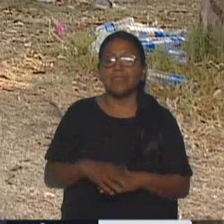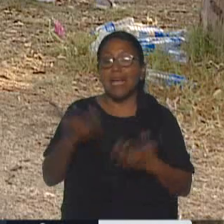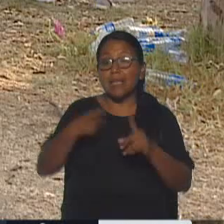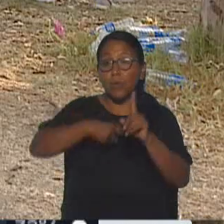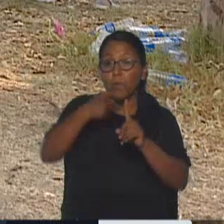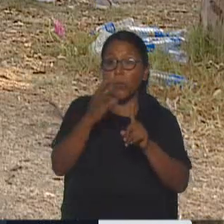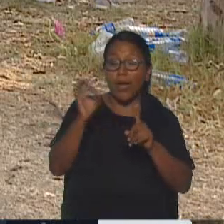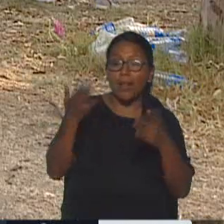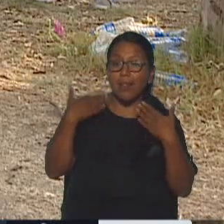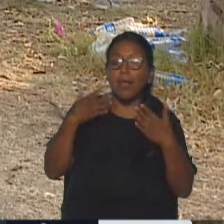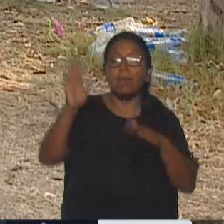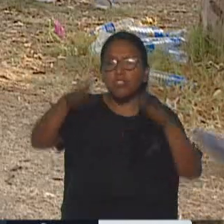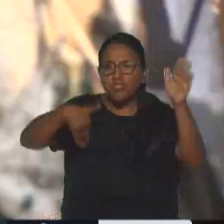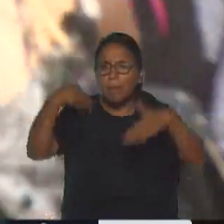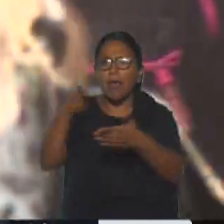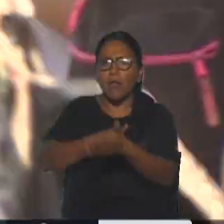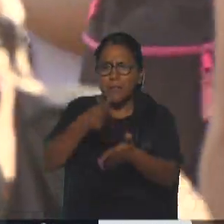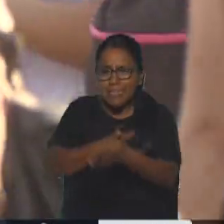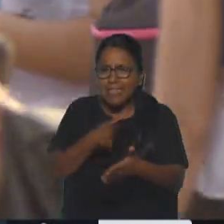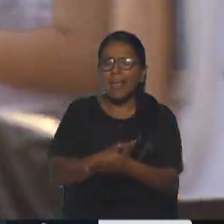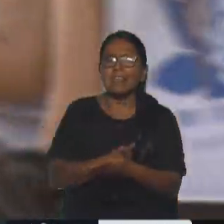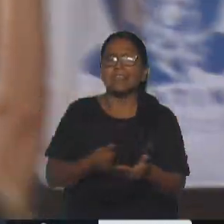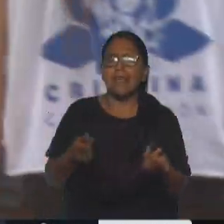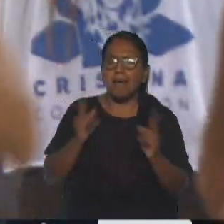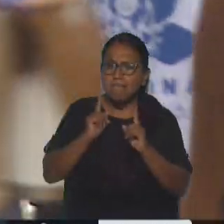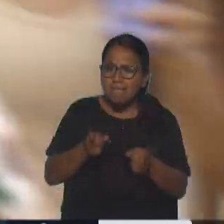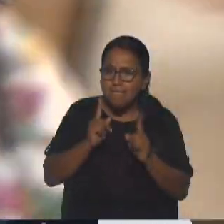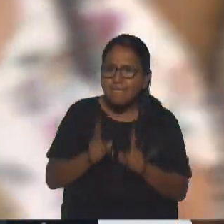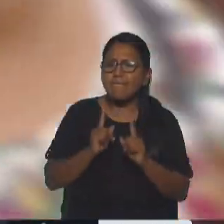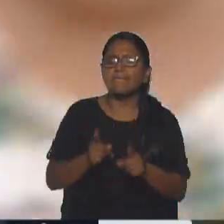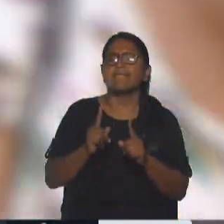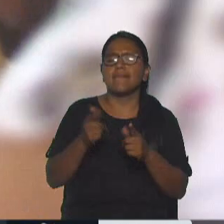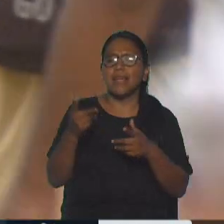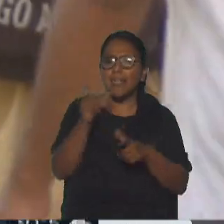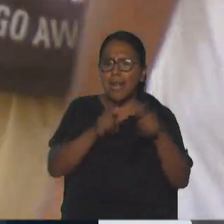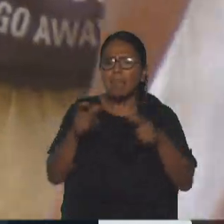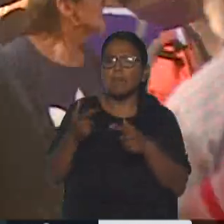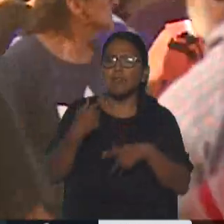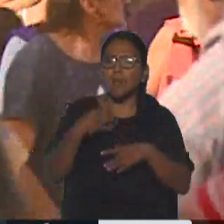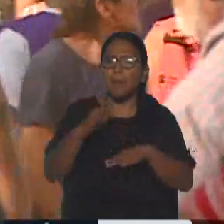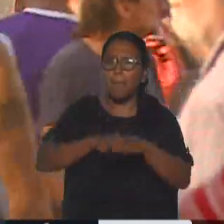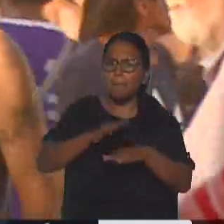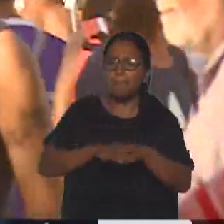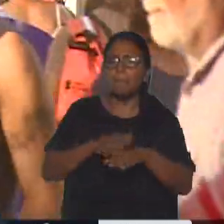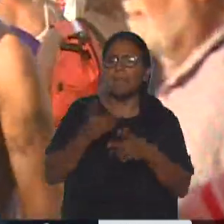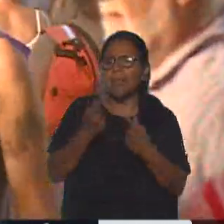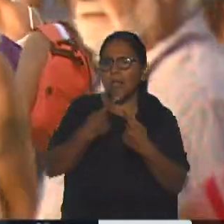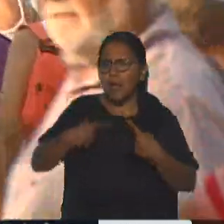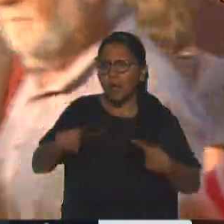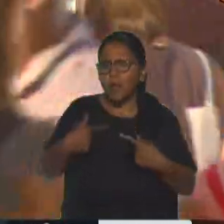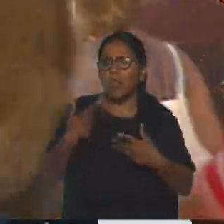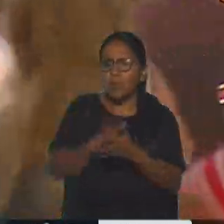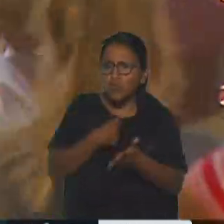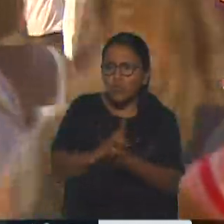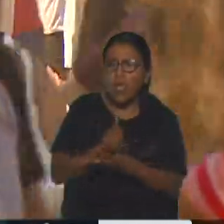calor y el llamado a la militancia estuvo, y los militantes se tendrán que hacer cargo de la que le toca, ¿no? De